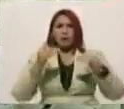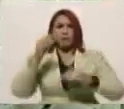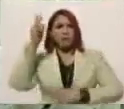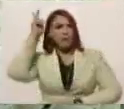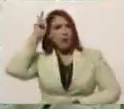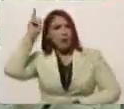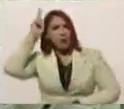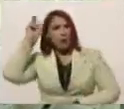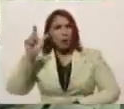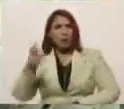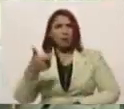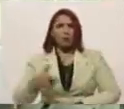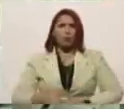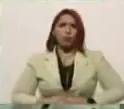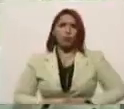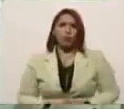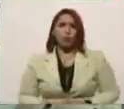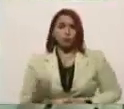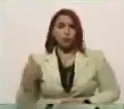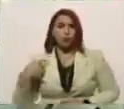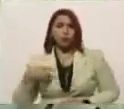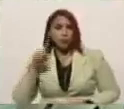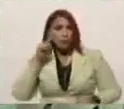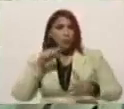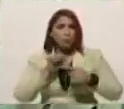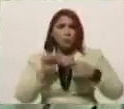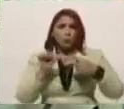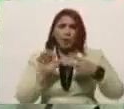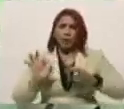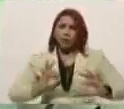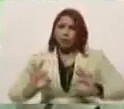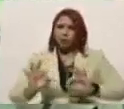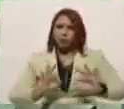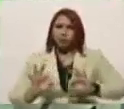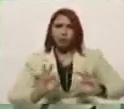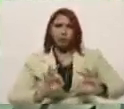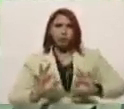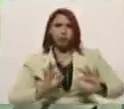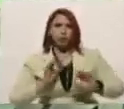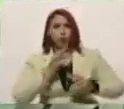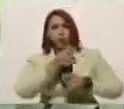que tiene su polígono de tiro, sus áreas de entrenamiento.